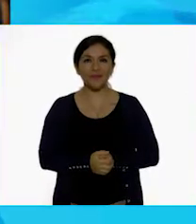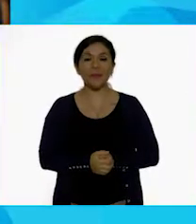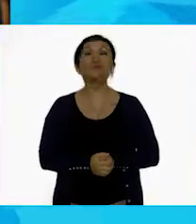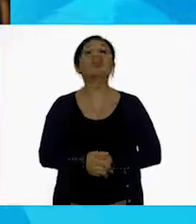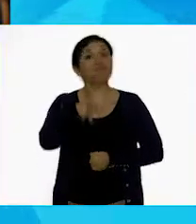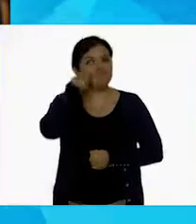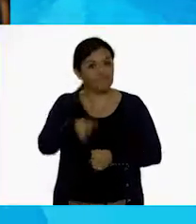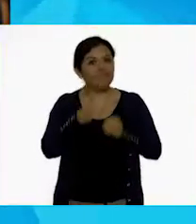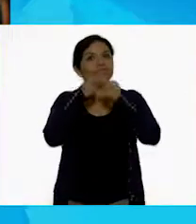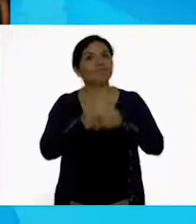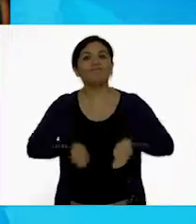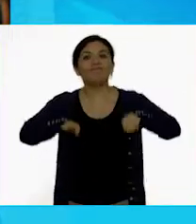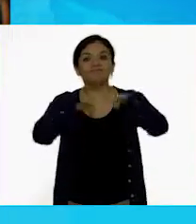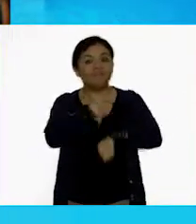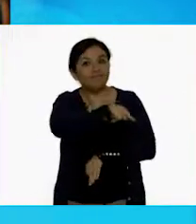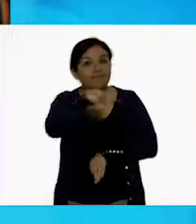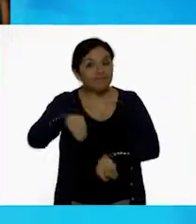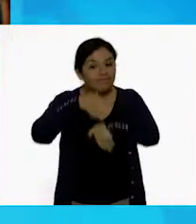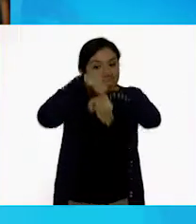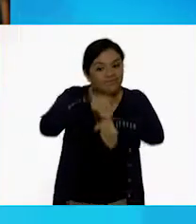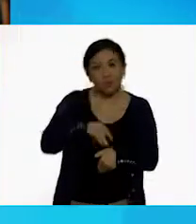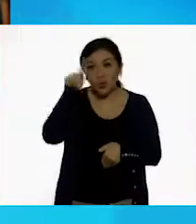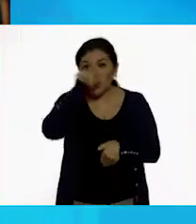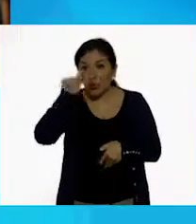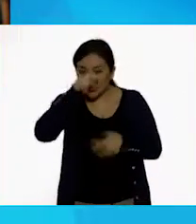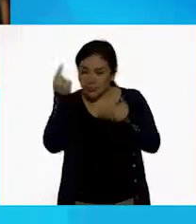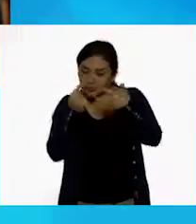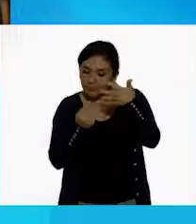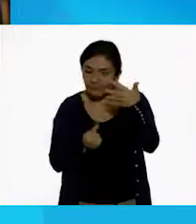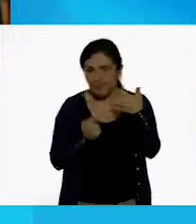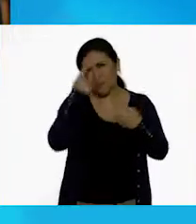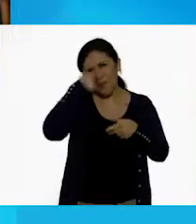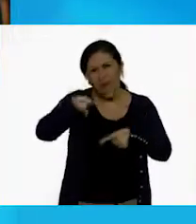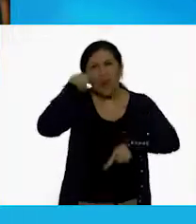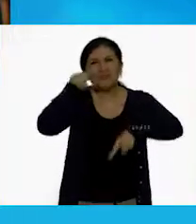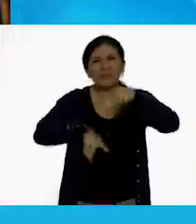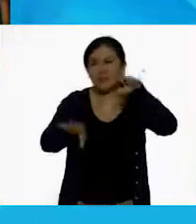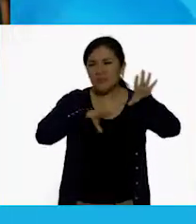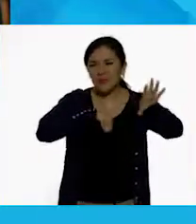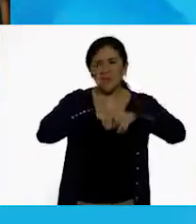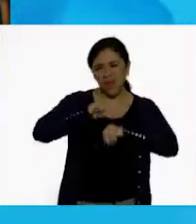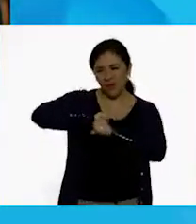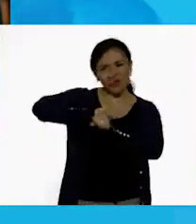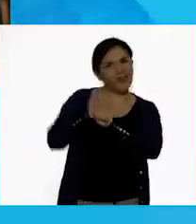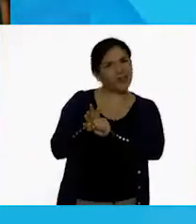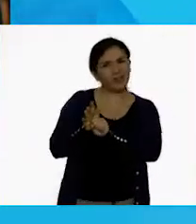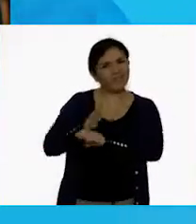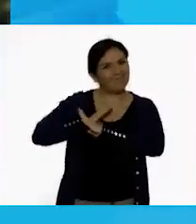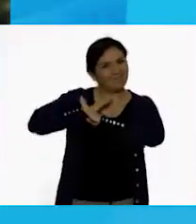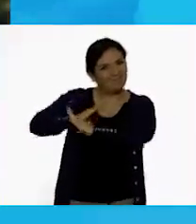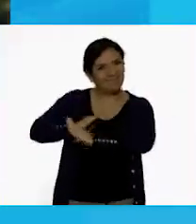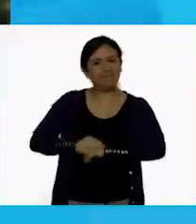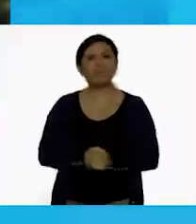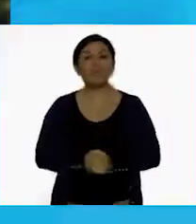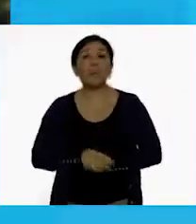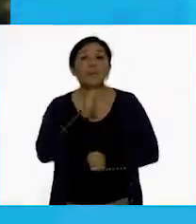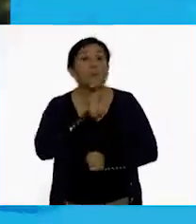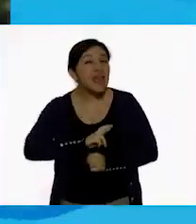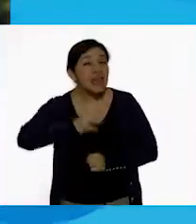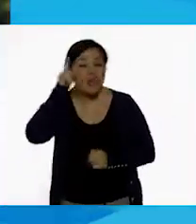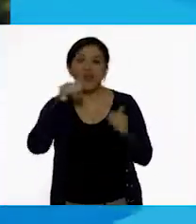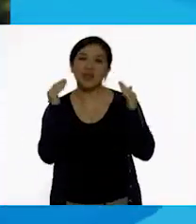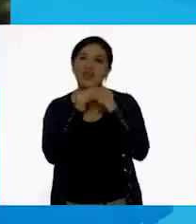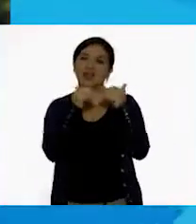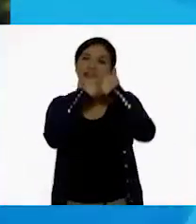Es muy importante continuar con las recomendaciones para evitar contagios de COVID. Trata de